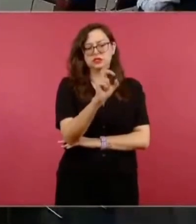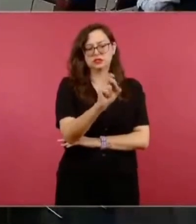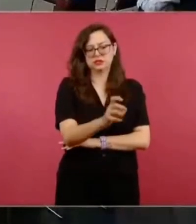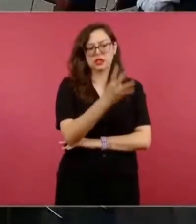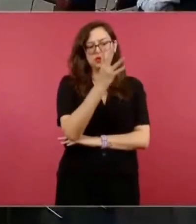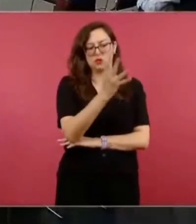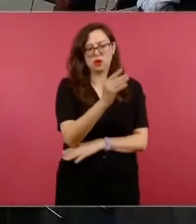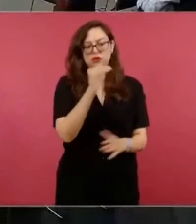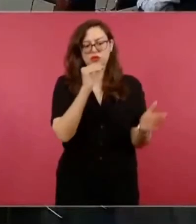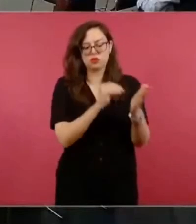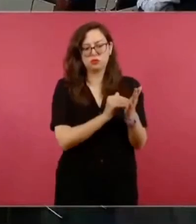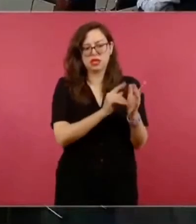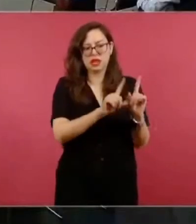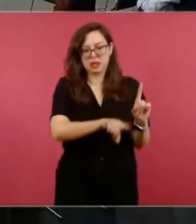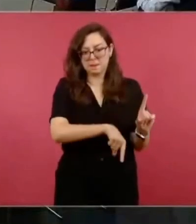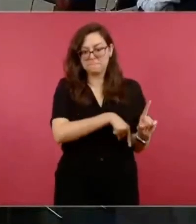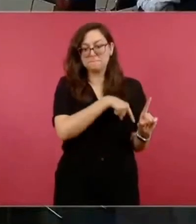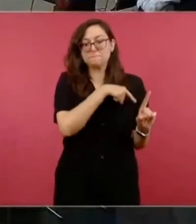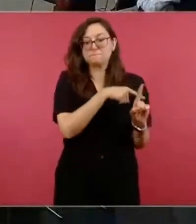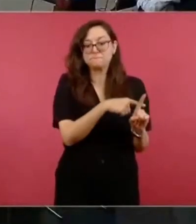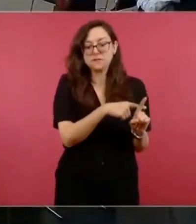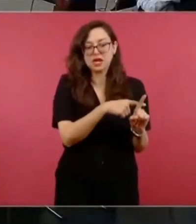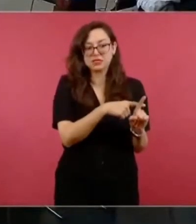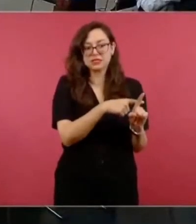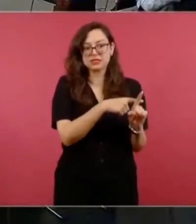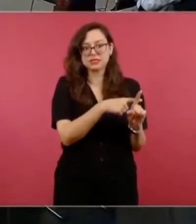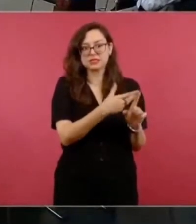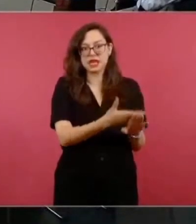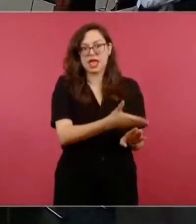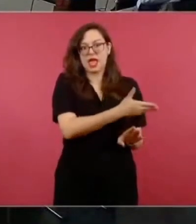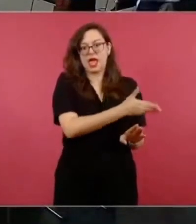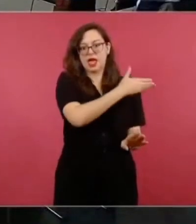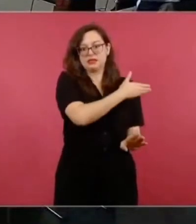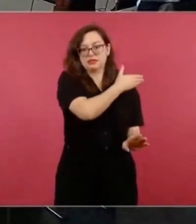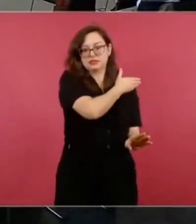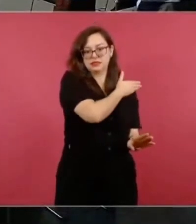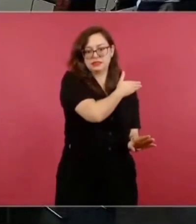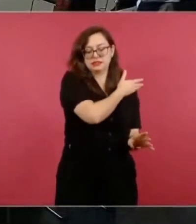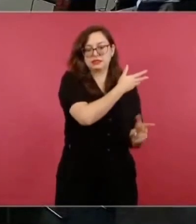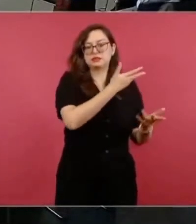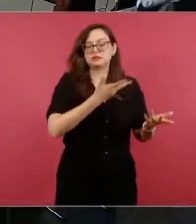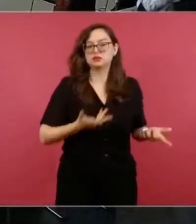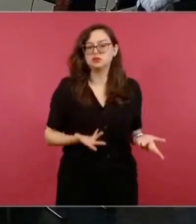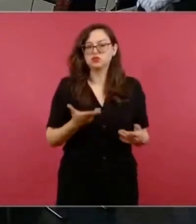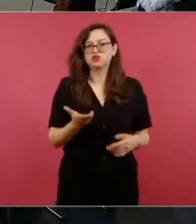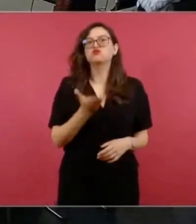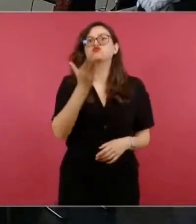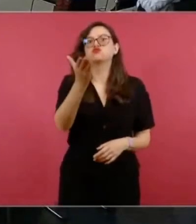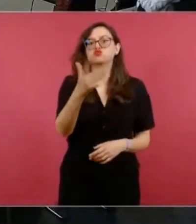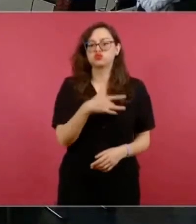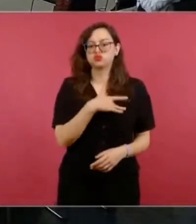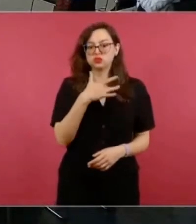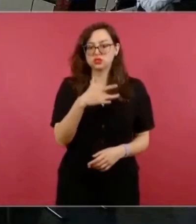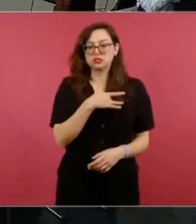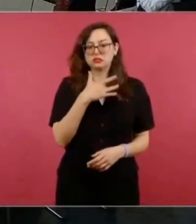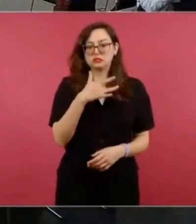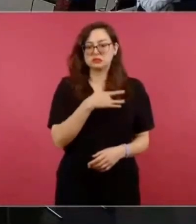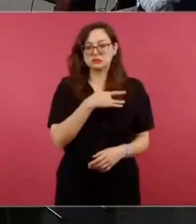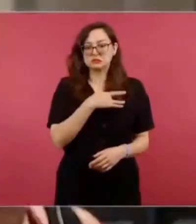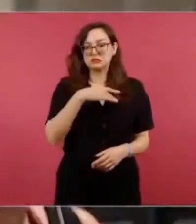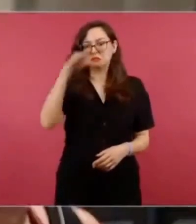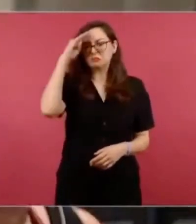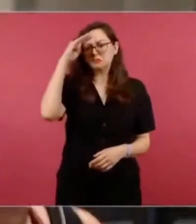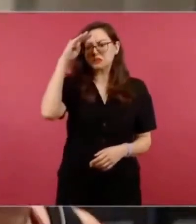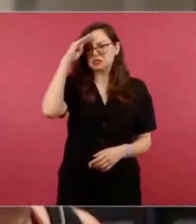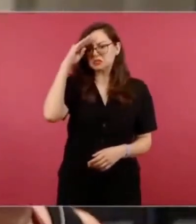y 67,000 más que en el sexenio de Felipe Calderón. Con estos resultados, ¿usted considera que ha sido la mejor idea seguir priorizando